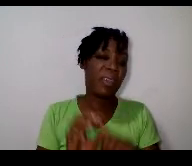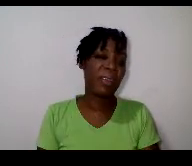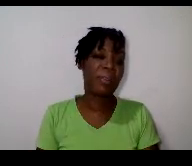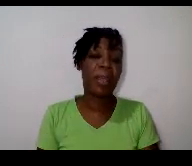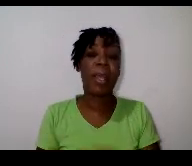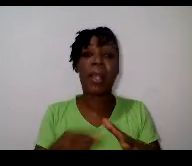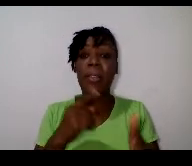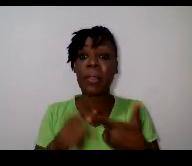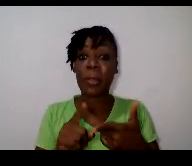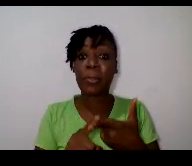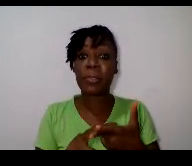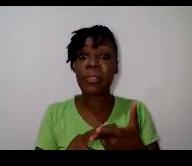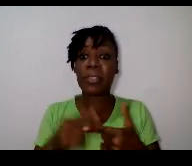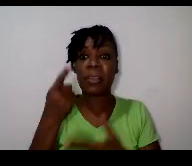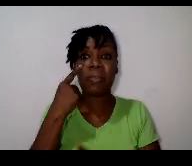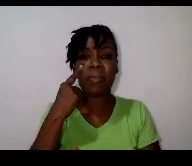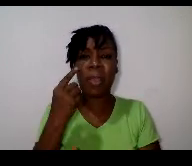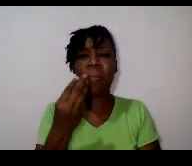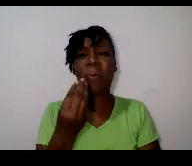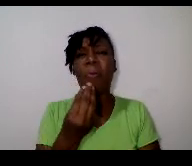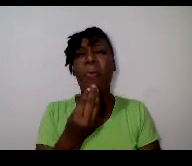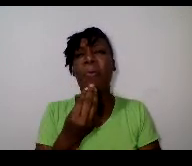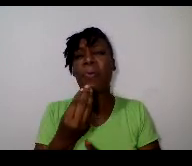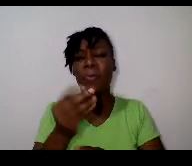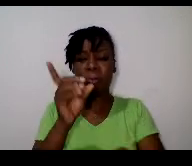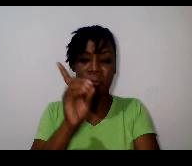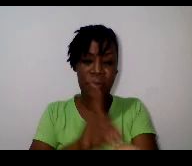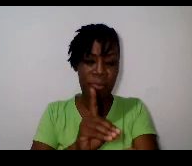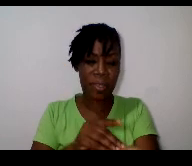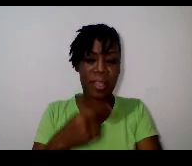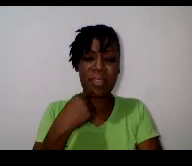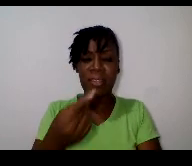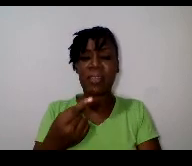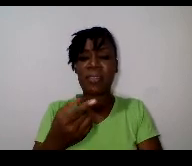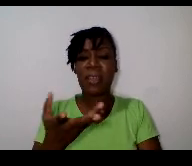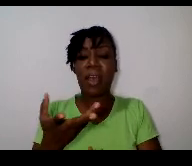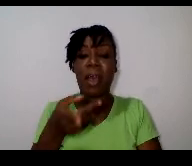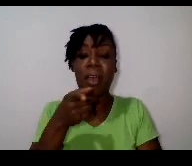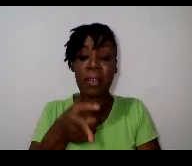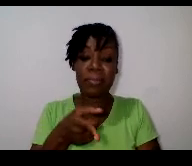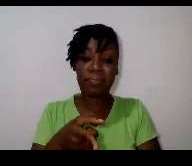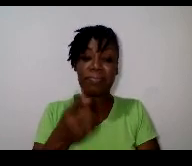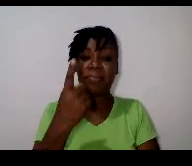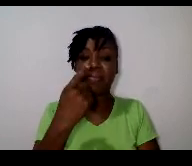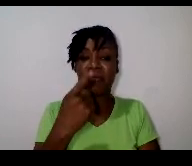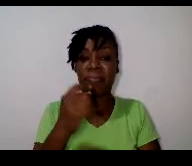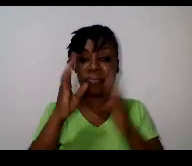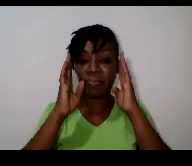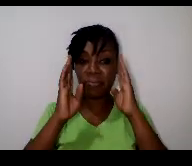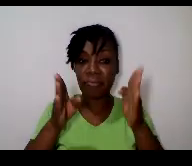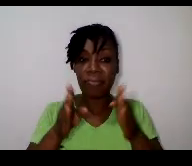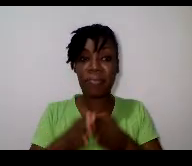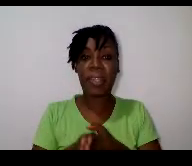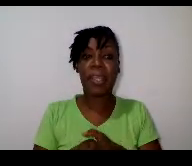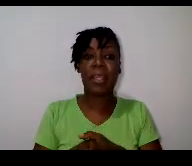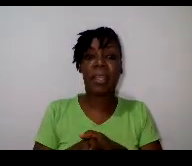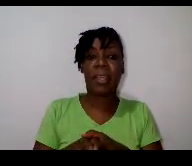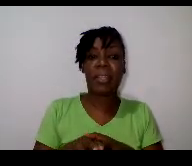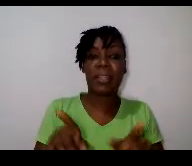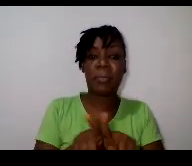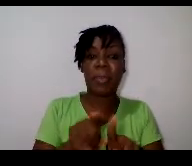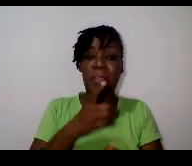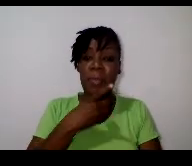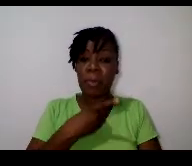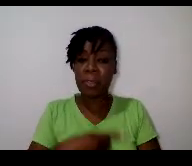de diagnósticos de déficit de atención, de depresión, de dificultades para autocontrolarse, inclusive de fracaso escolar.